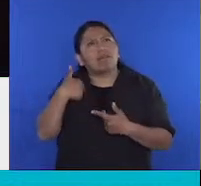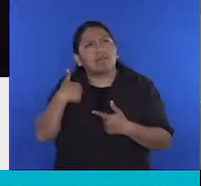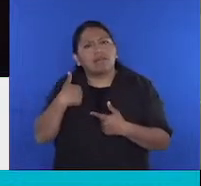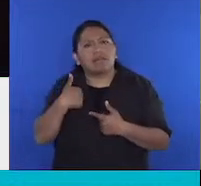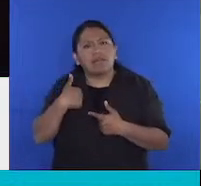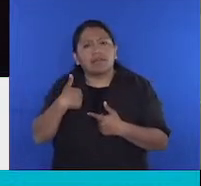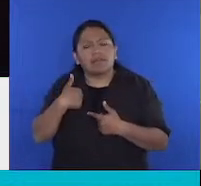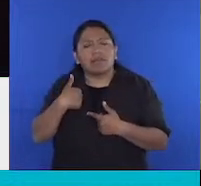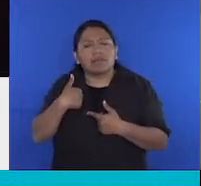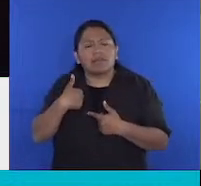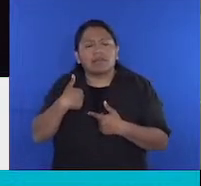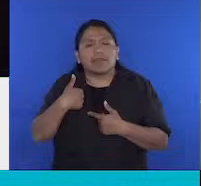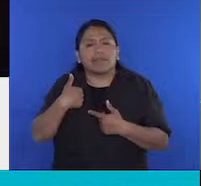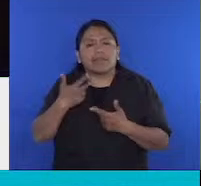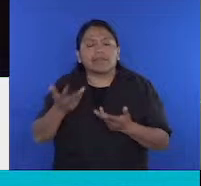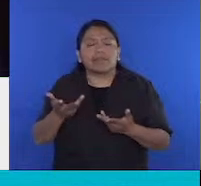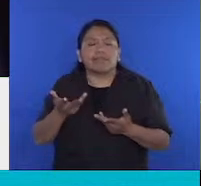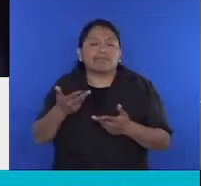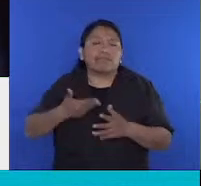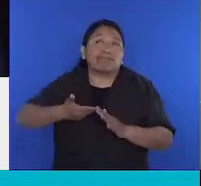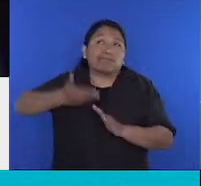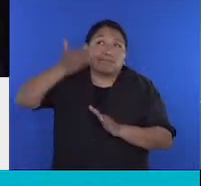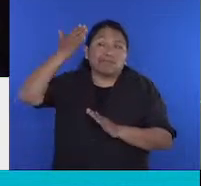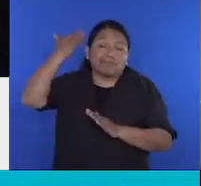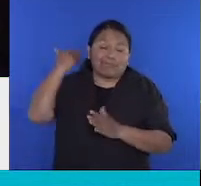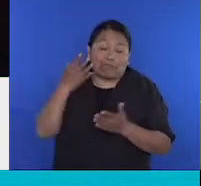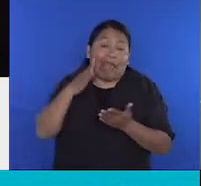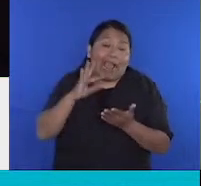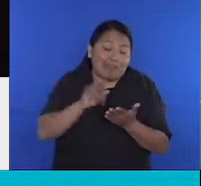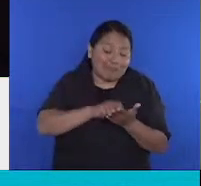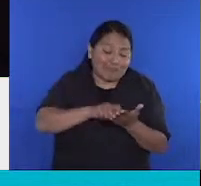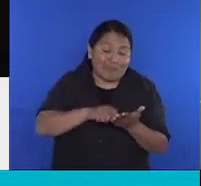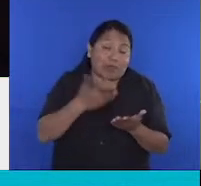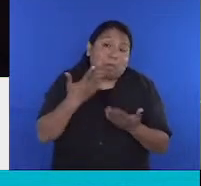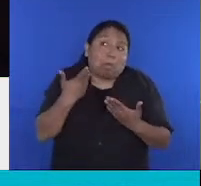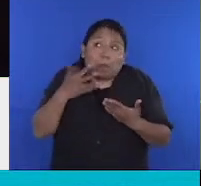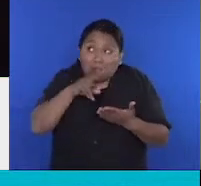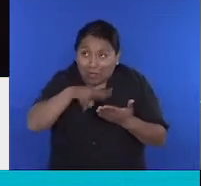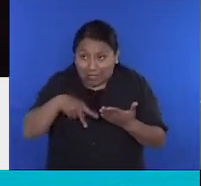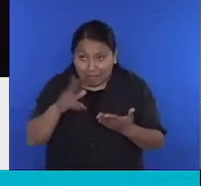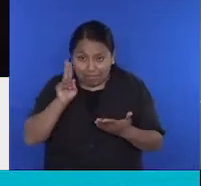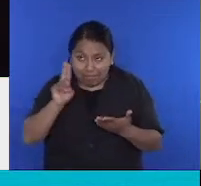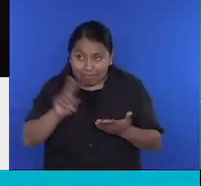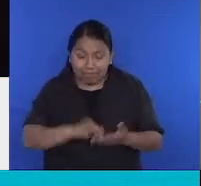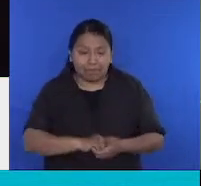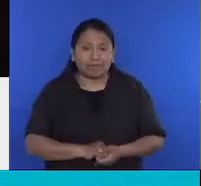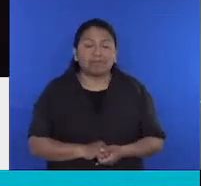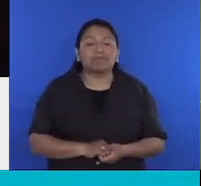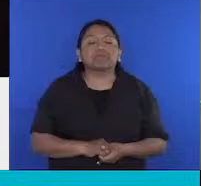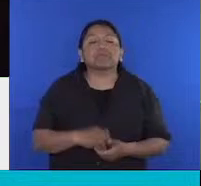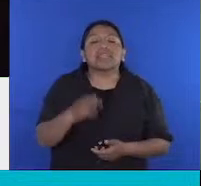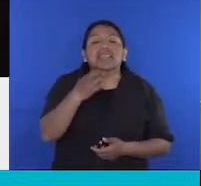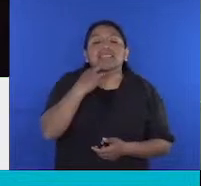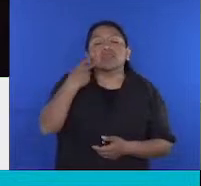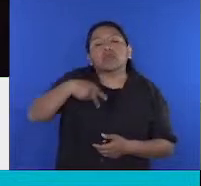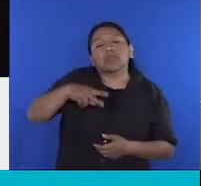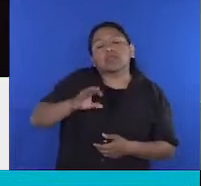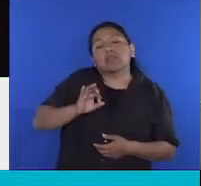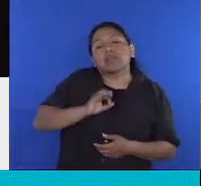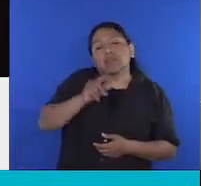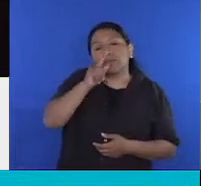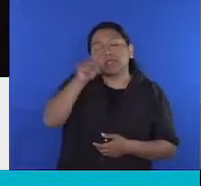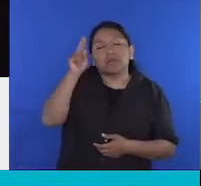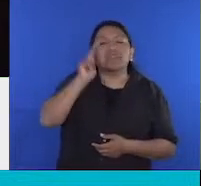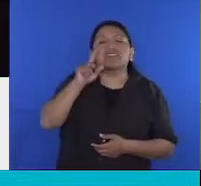hechos del pasado. Aquí me anoté, si me permite leer, señor presidente. El 19 de noviembre de 1972,